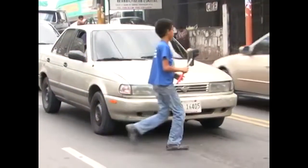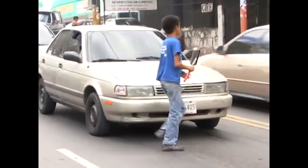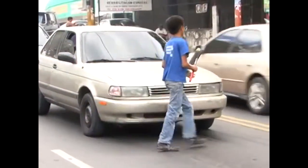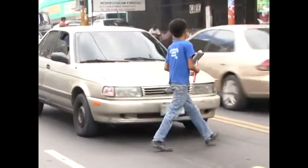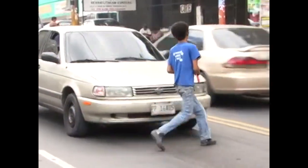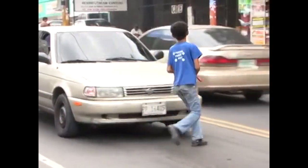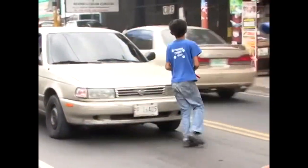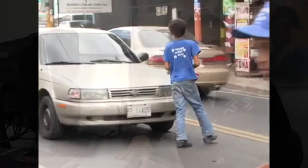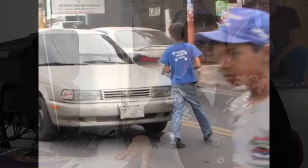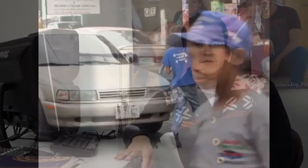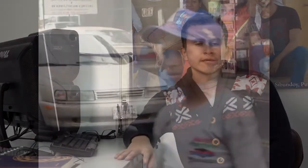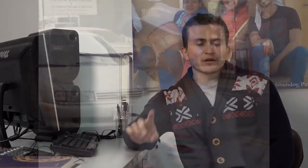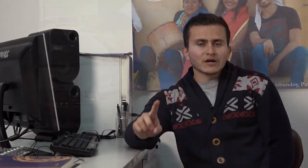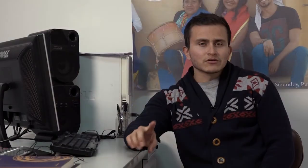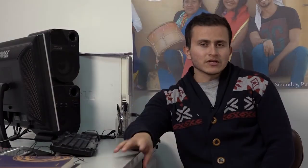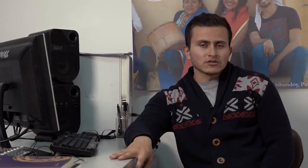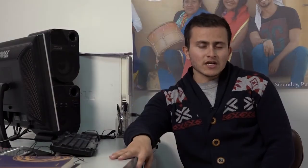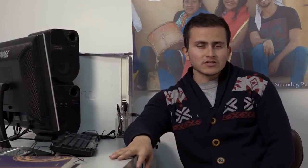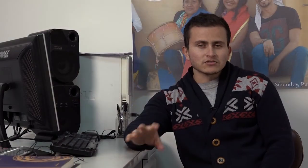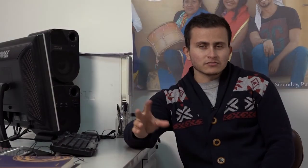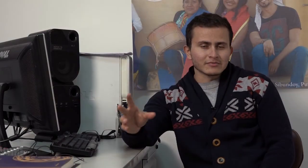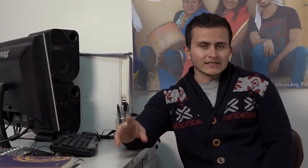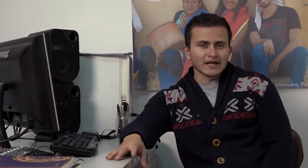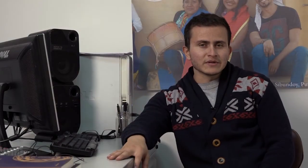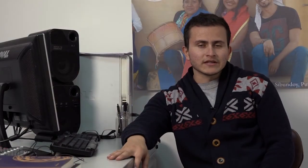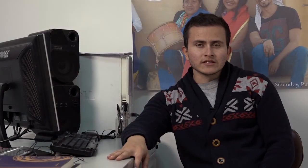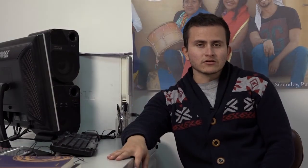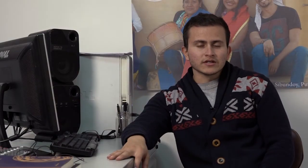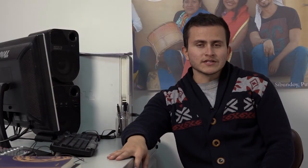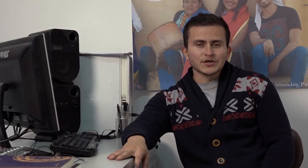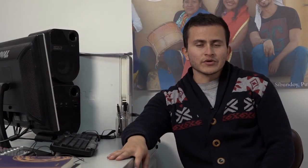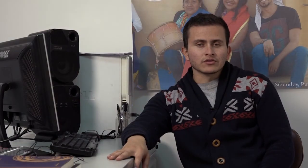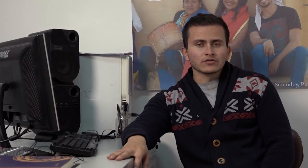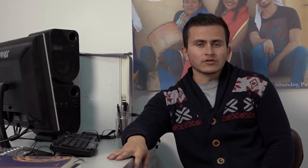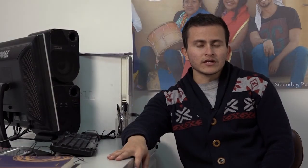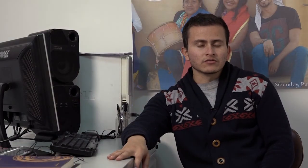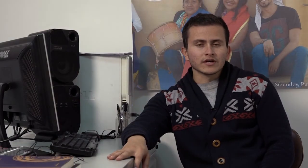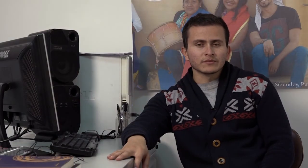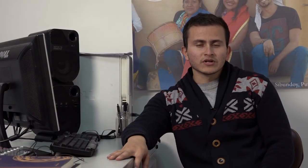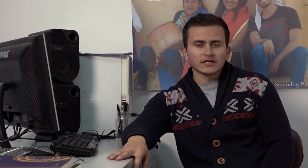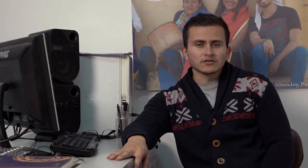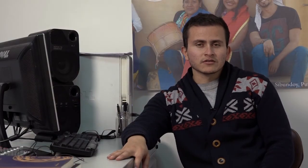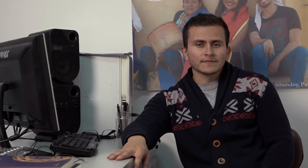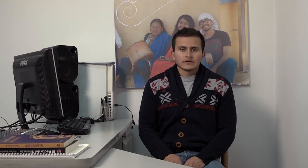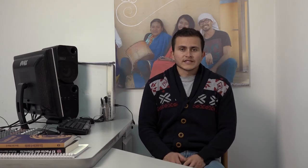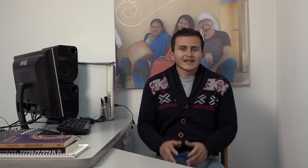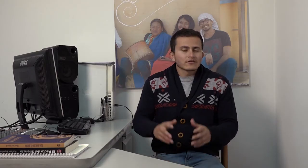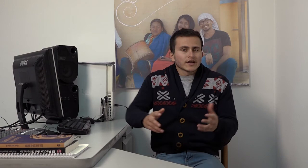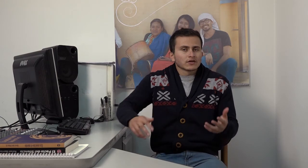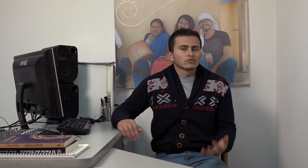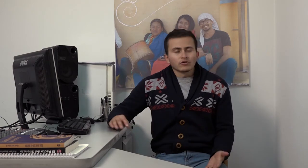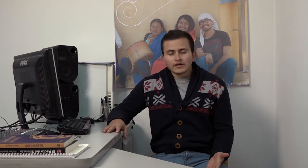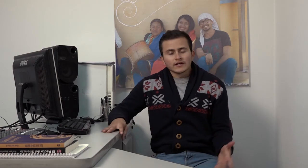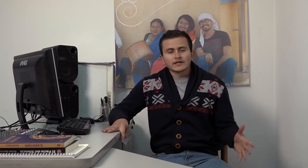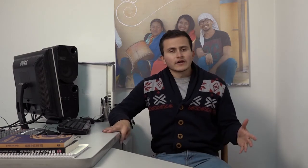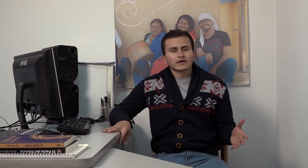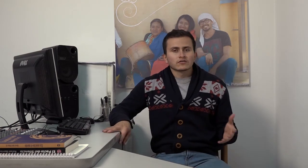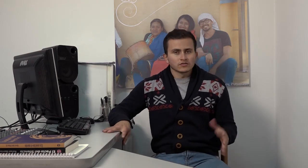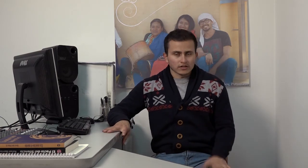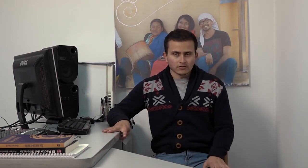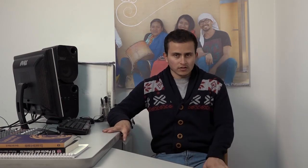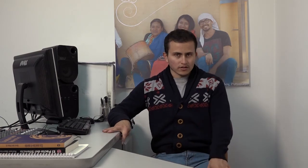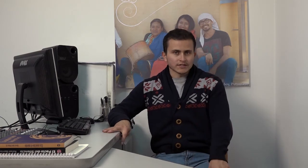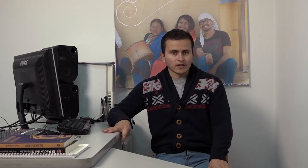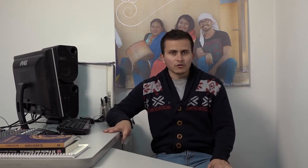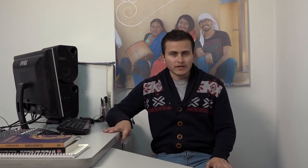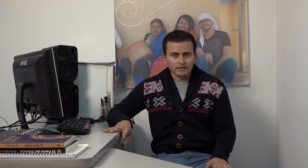los 5 y los 17 años, que en el mayor de los casos, más de la mitad, no recibió ninguna remuneración. Es claro que ningún gobernante va a